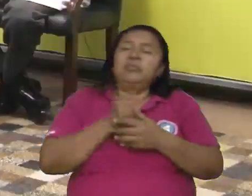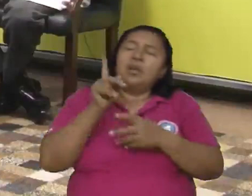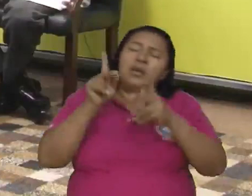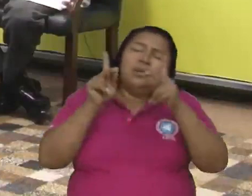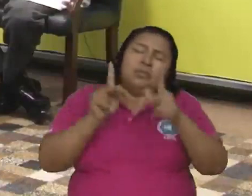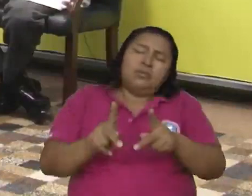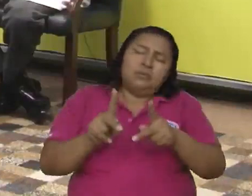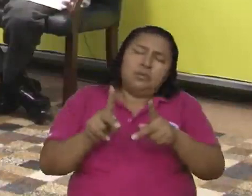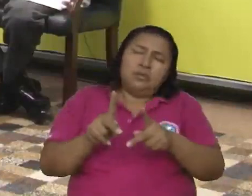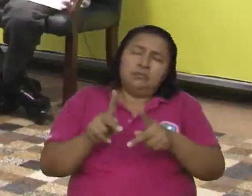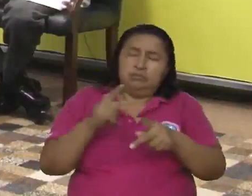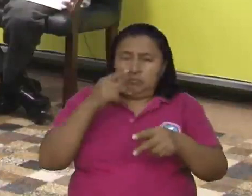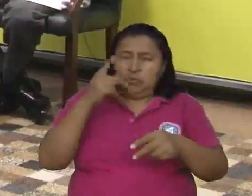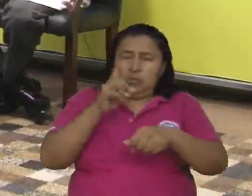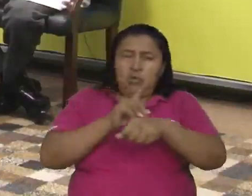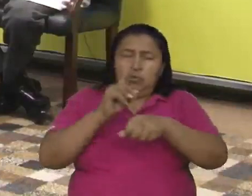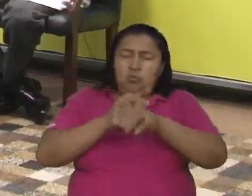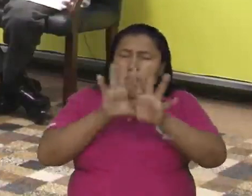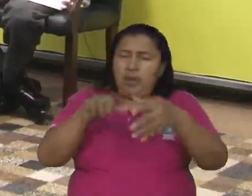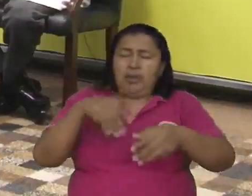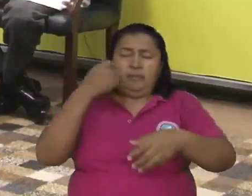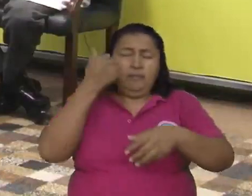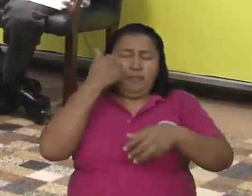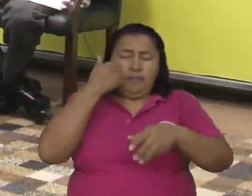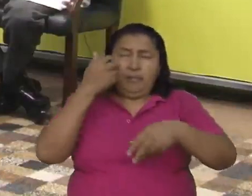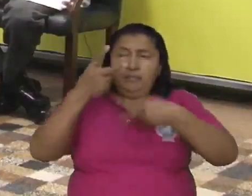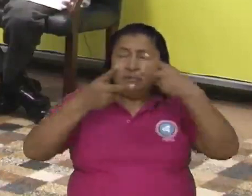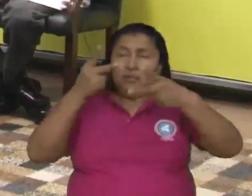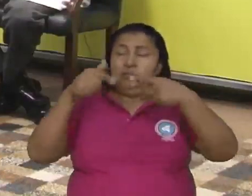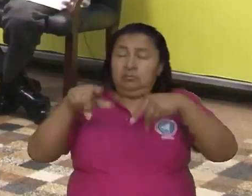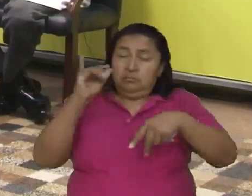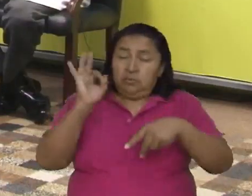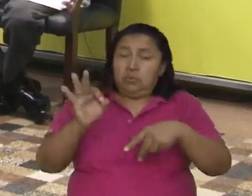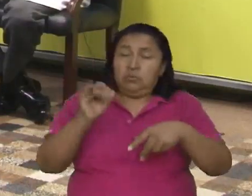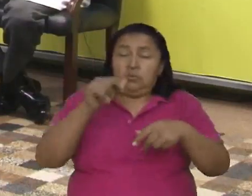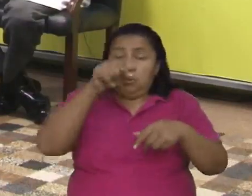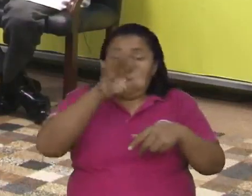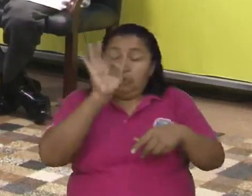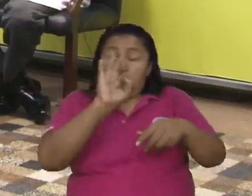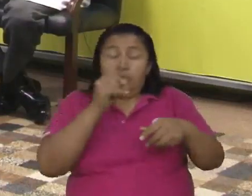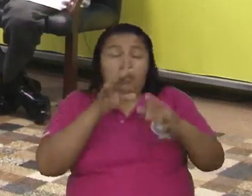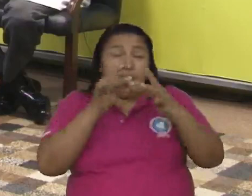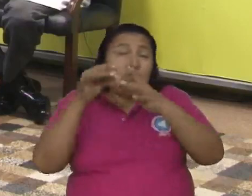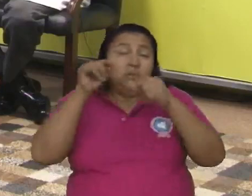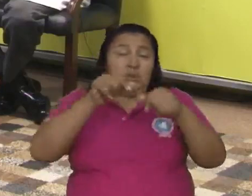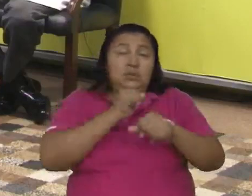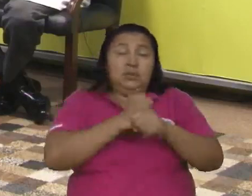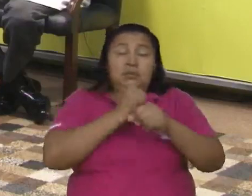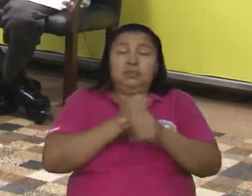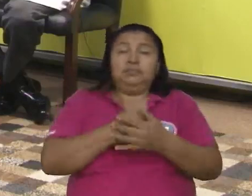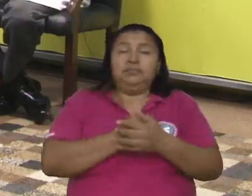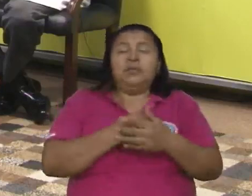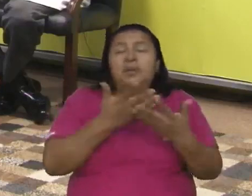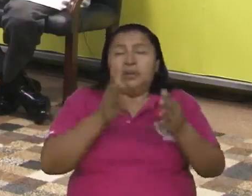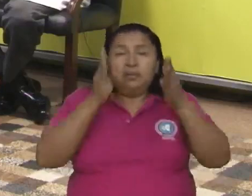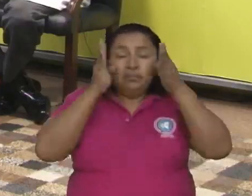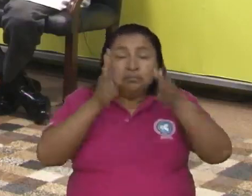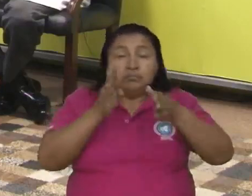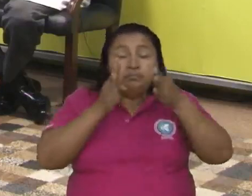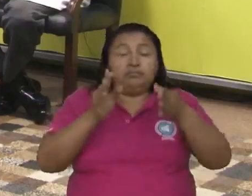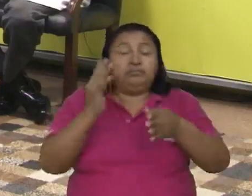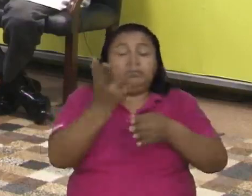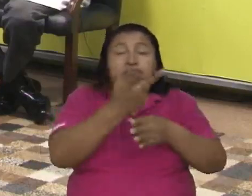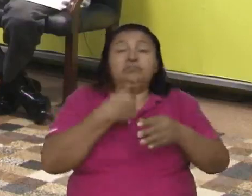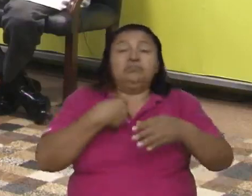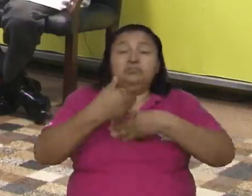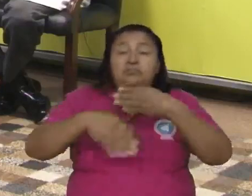que visitan el hospital Berta Calderón están seguras con este tipo de especialista como usted, entonces, que está pendiente de